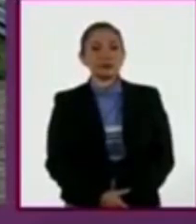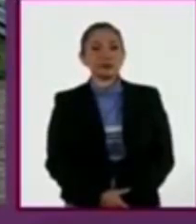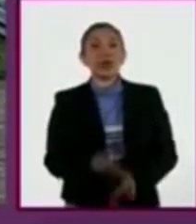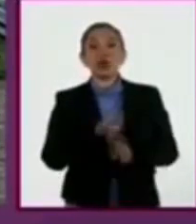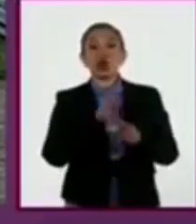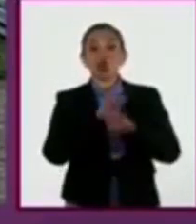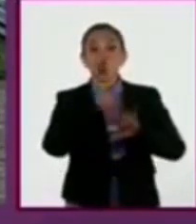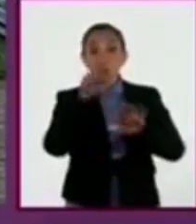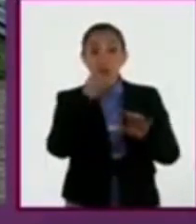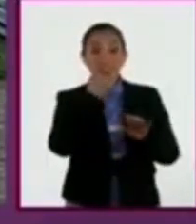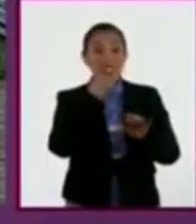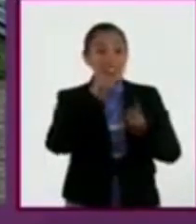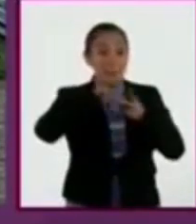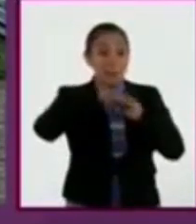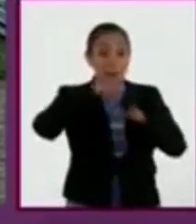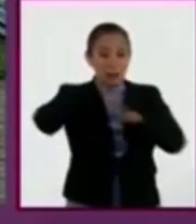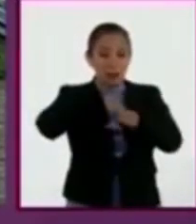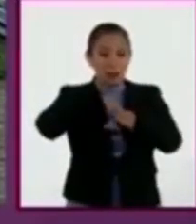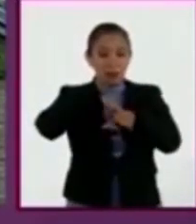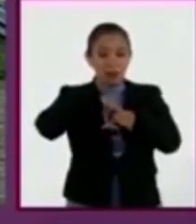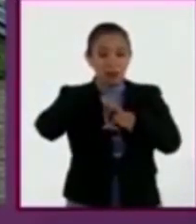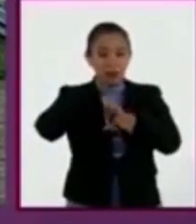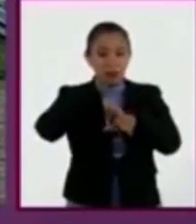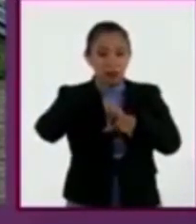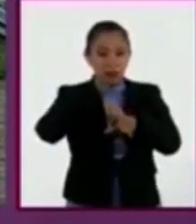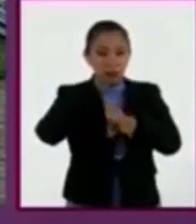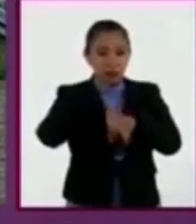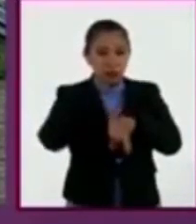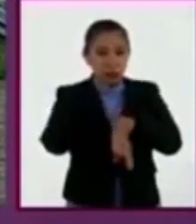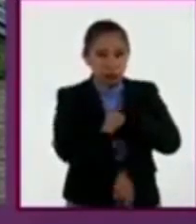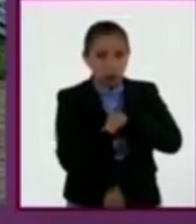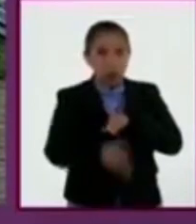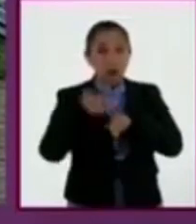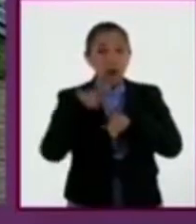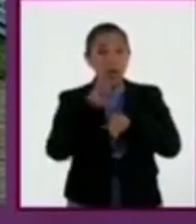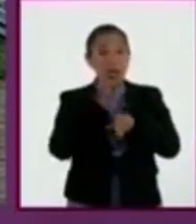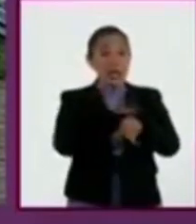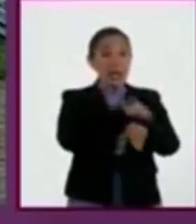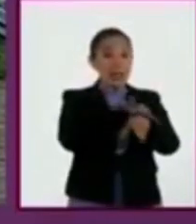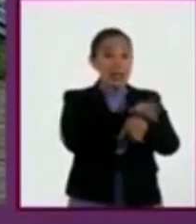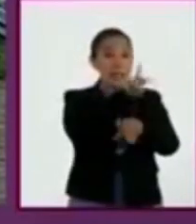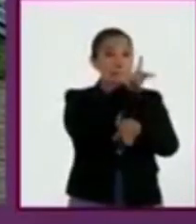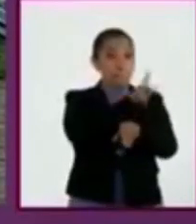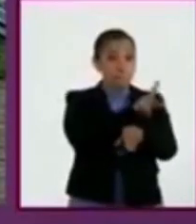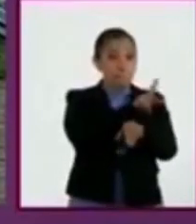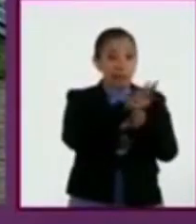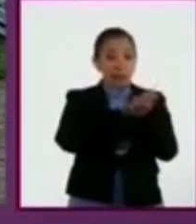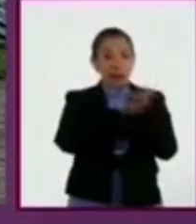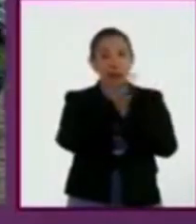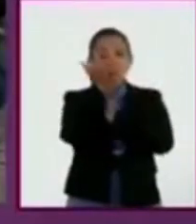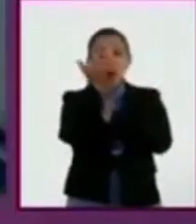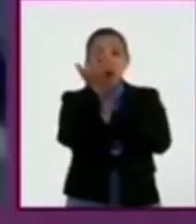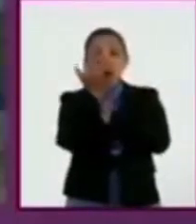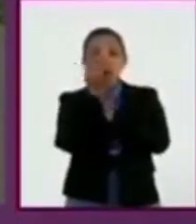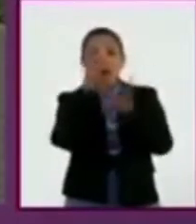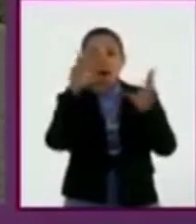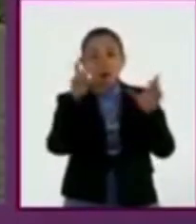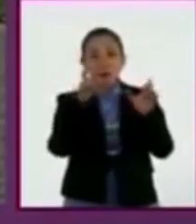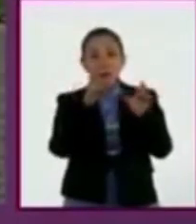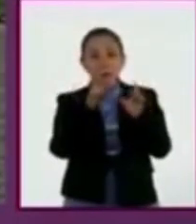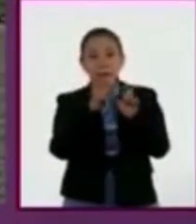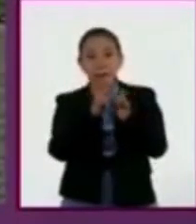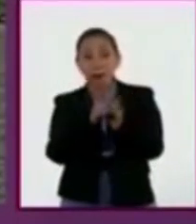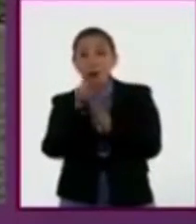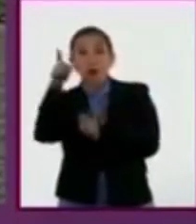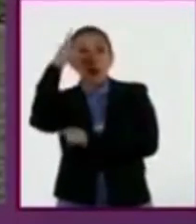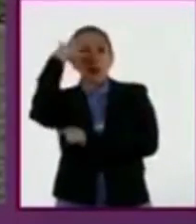Así que cuando la niña comience a deslizarse y a descender, el valor de la energía potencial irá disminuyendo. Si también